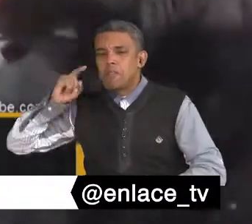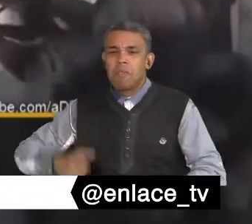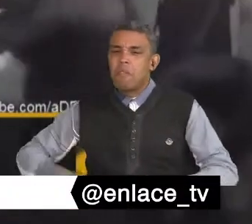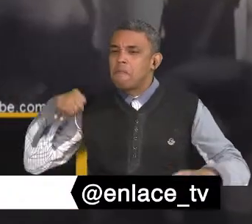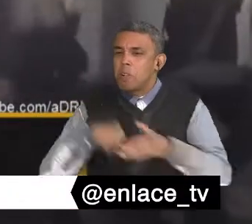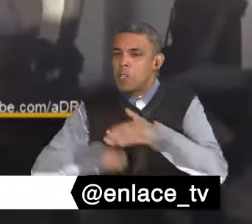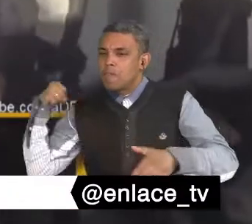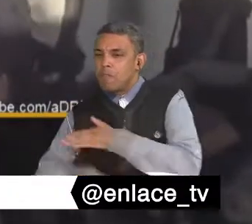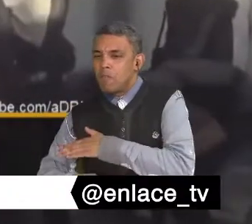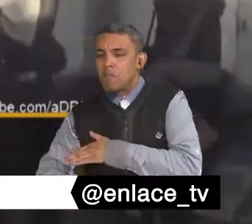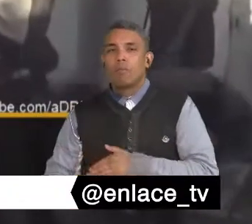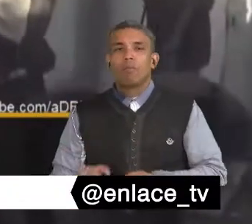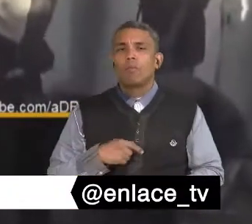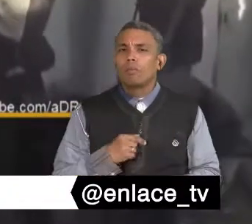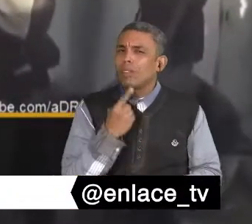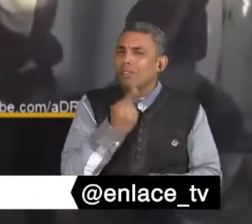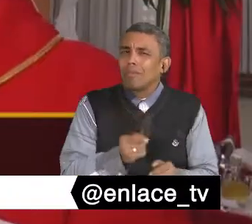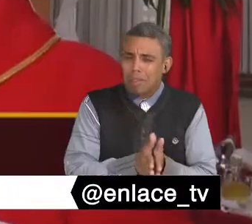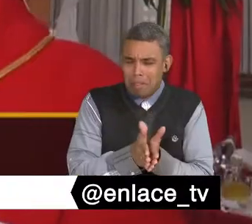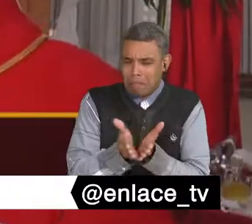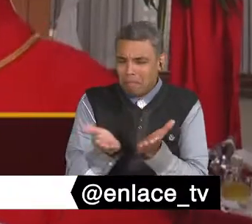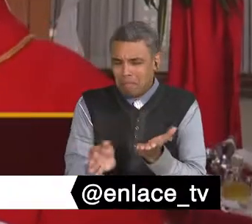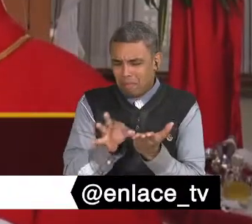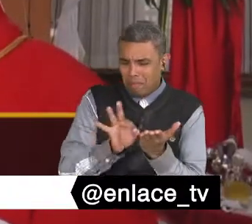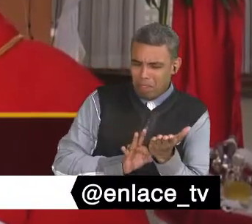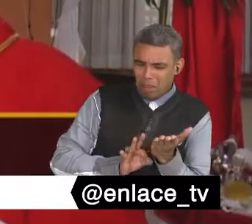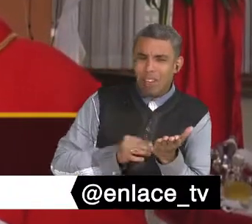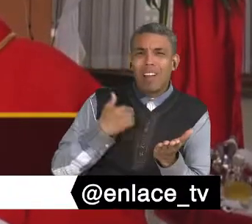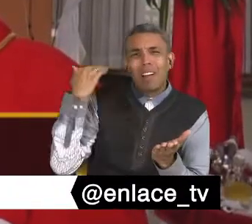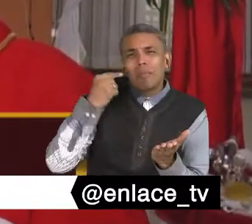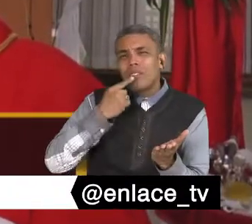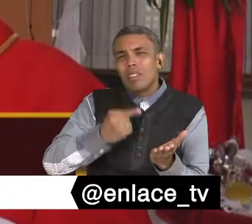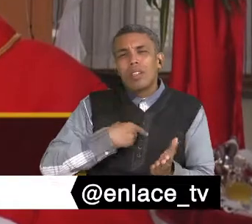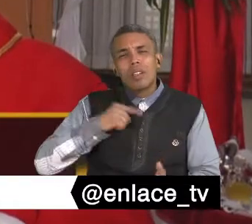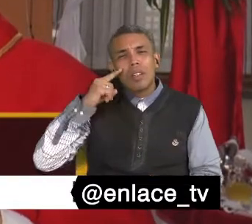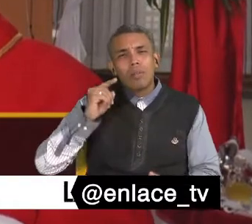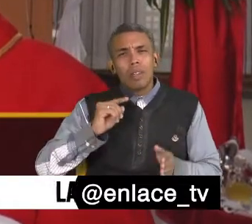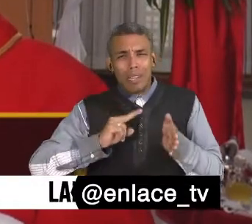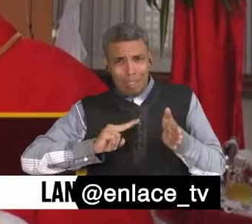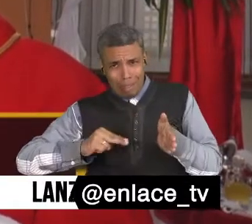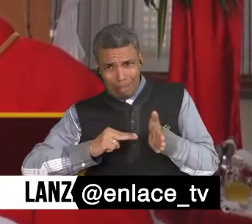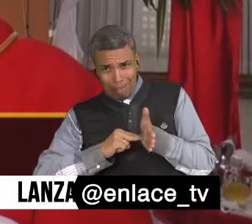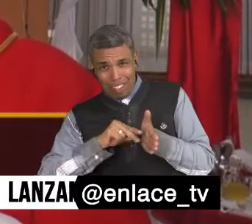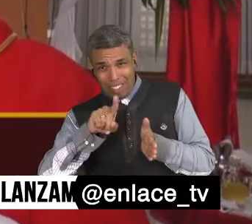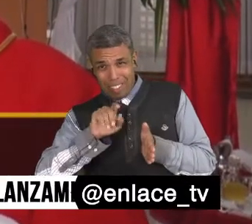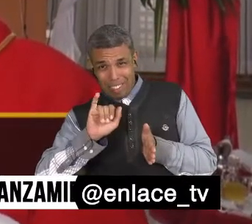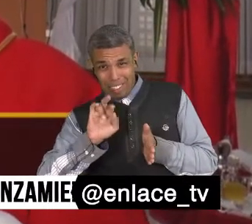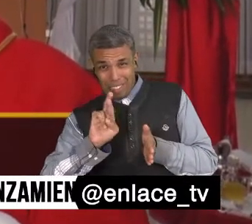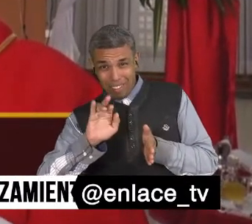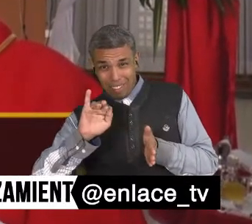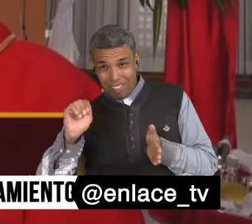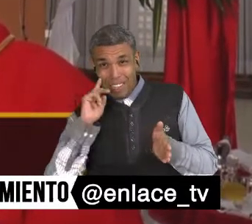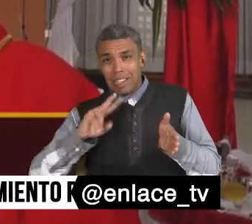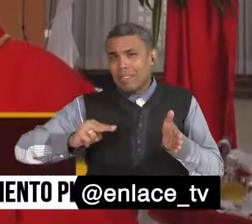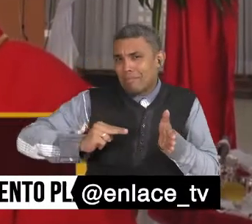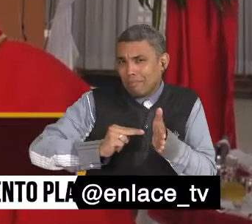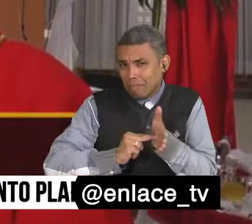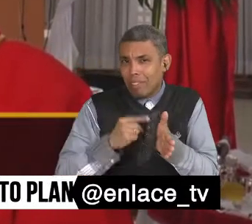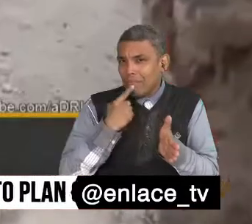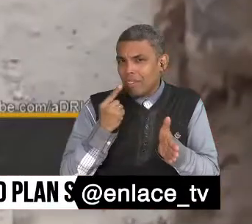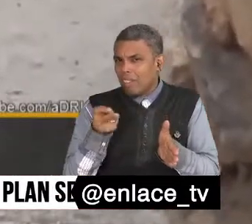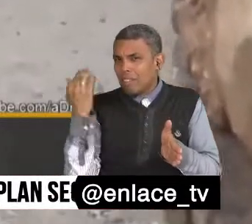el mensaje de Dios en este pasaje. Lo de Siria es todo un pasaje antiguo en que se dice que Dios es el que